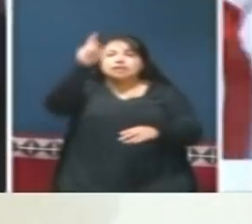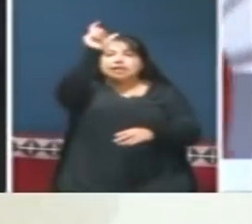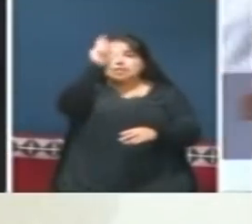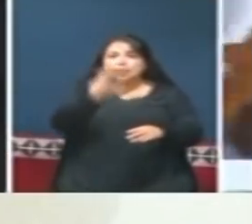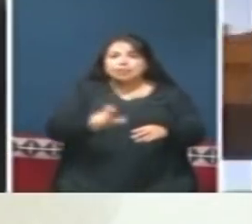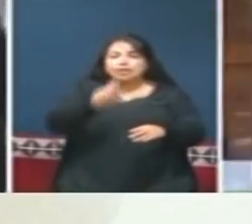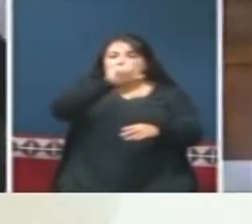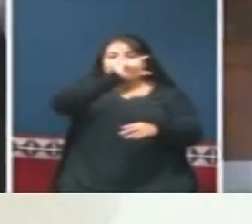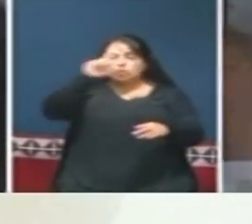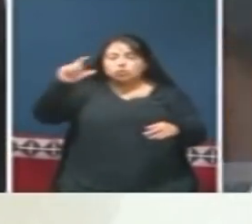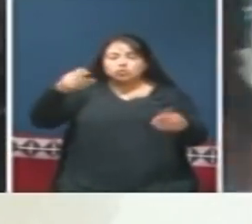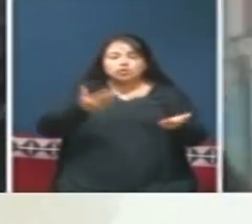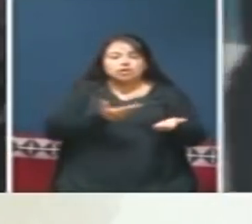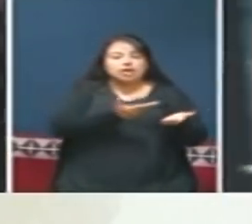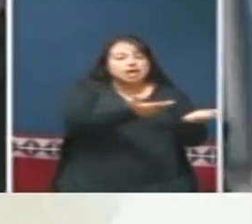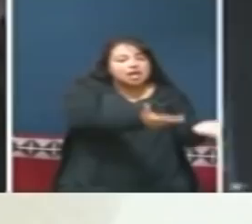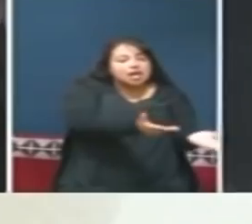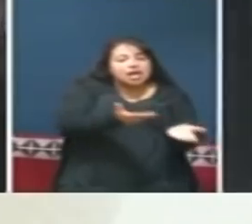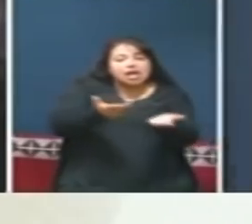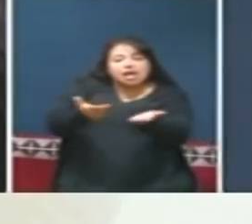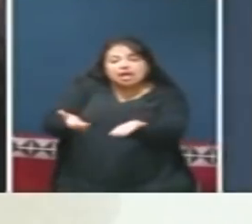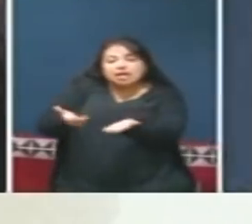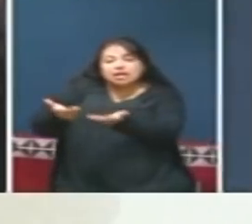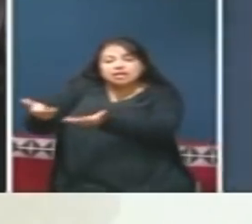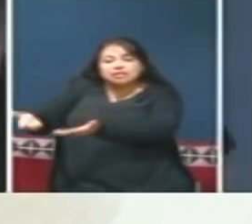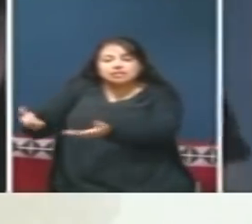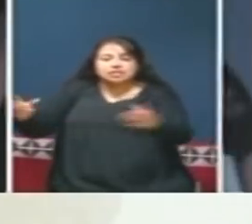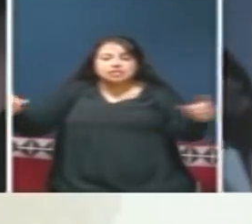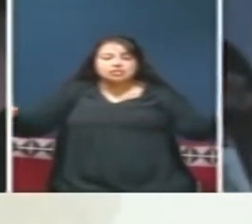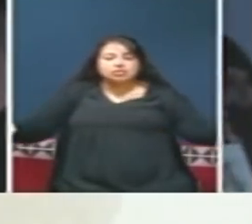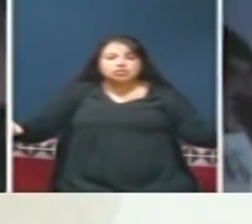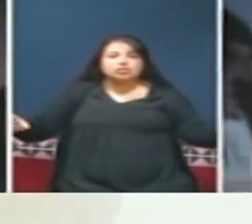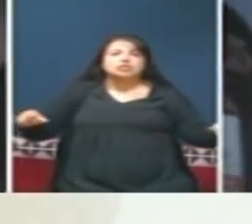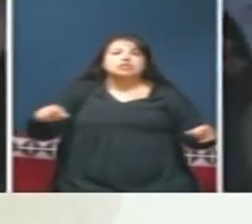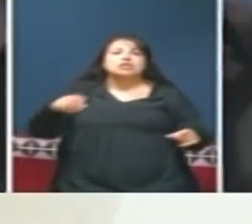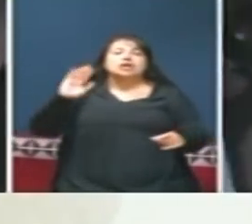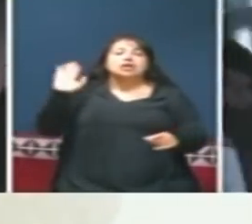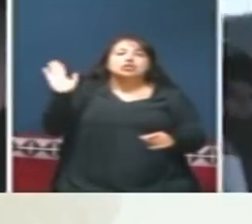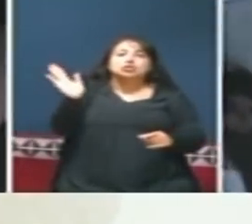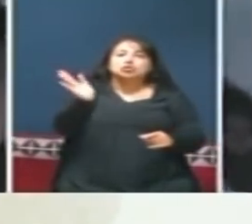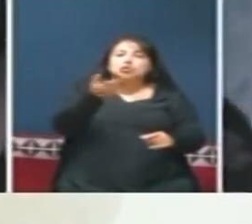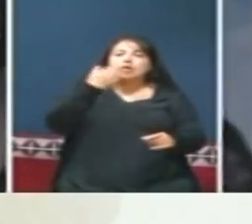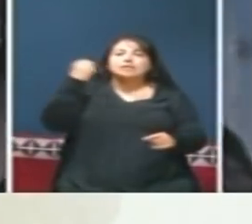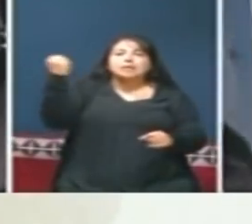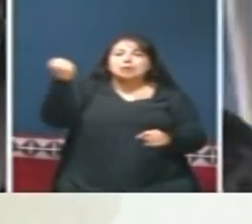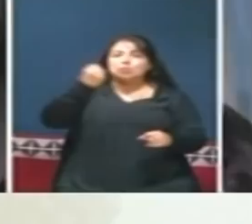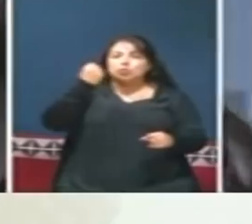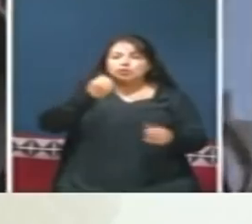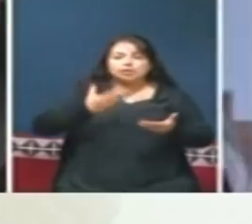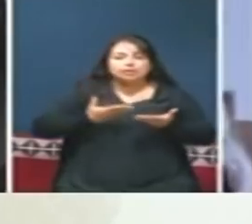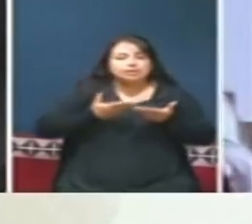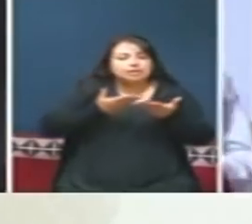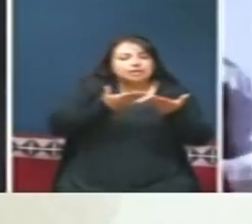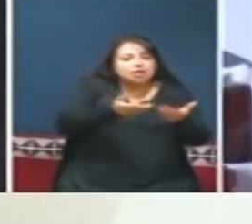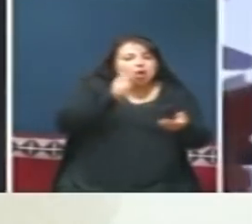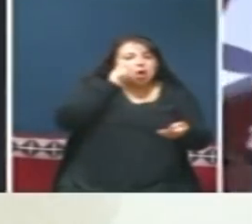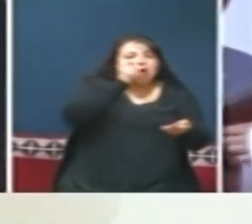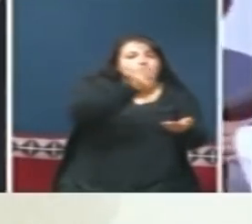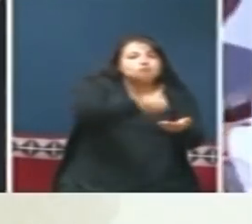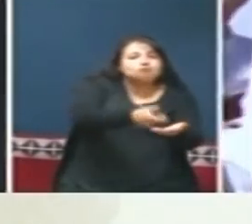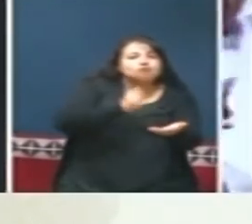Wenceslao Pedernera. Y en los dos extremos horizontales, las reliquias de Carlos de Dios Murias y